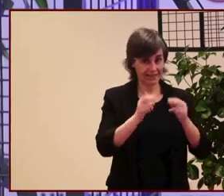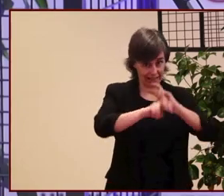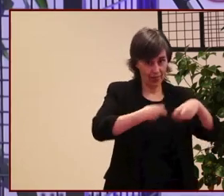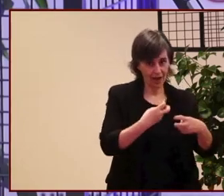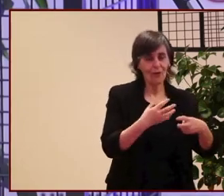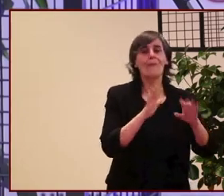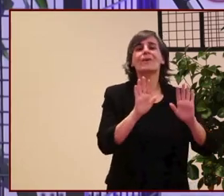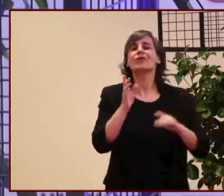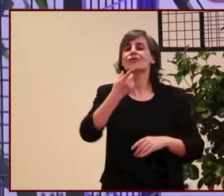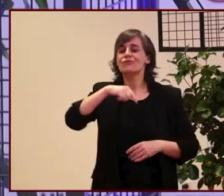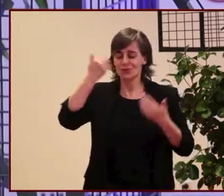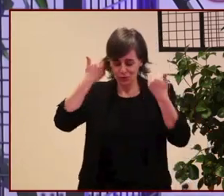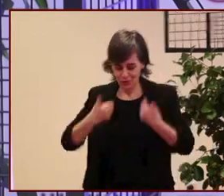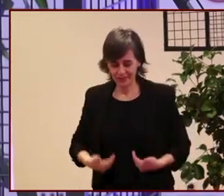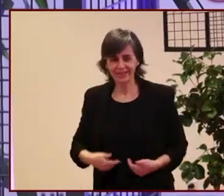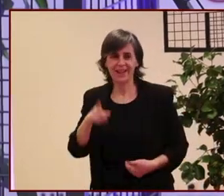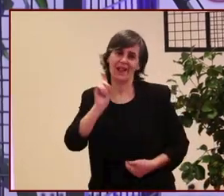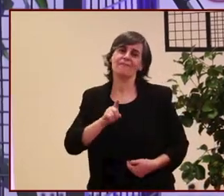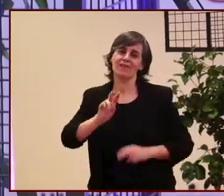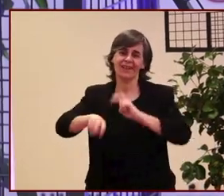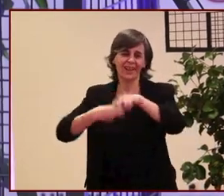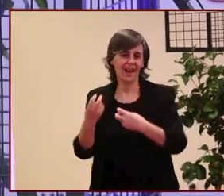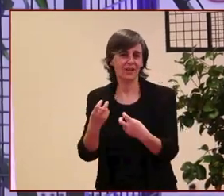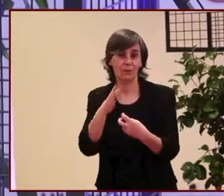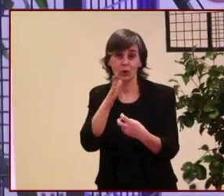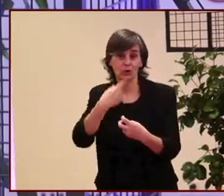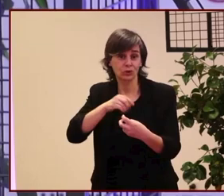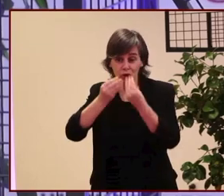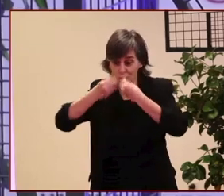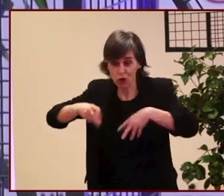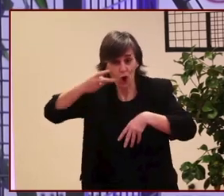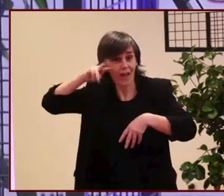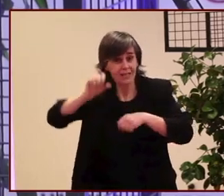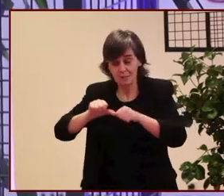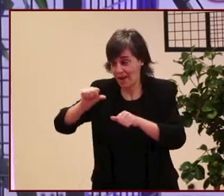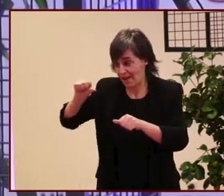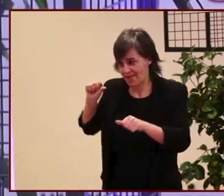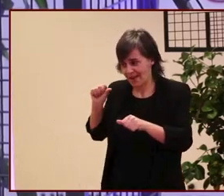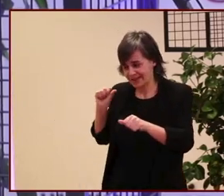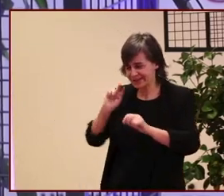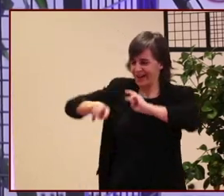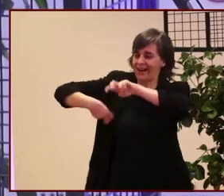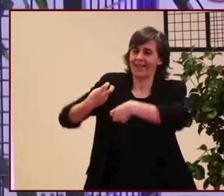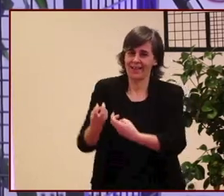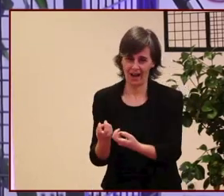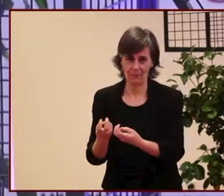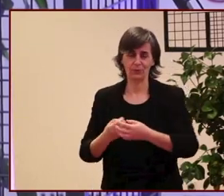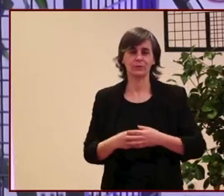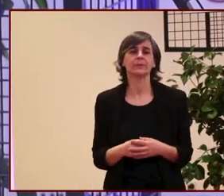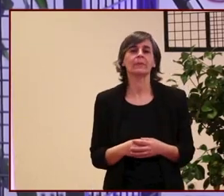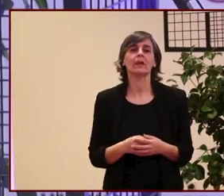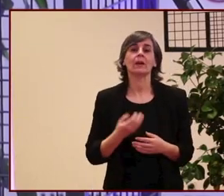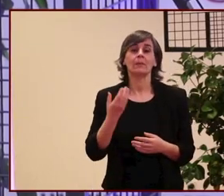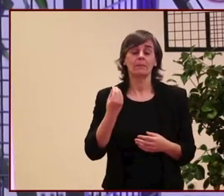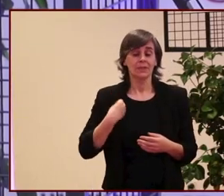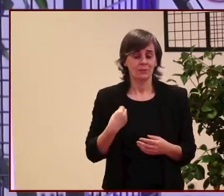nosotros somos estamos hechas de todas nuestras vivencias como de pequeños retazos así de alianzas con nuestras